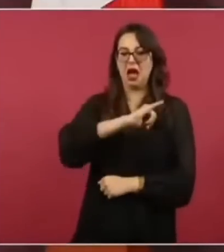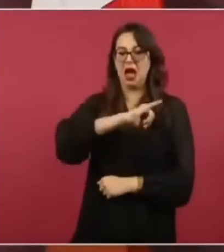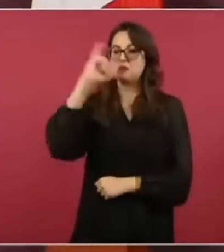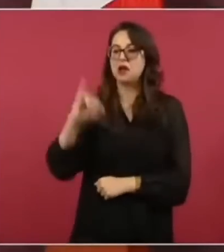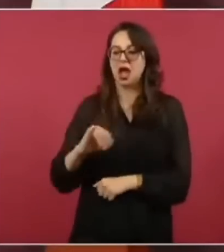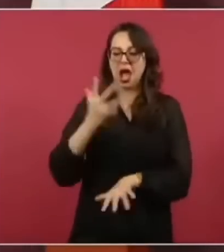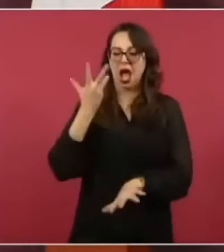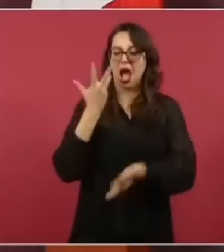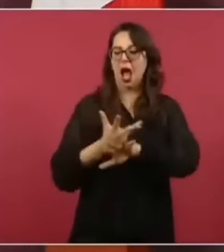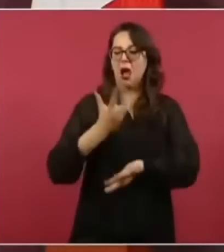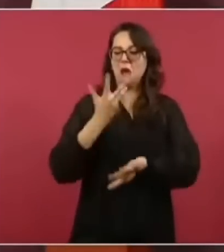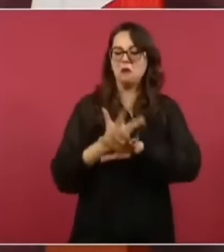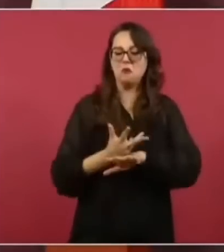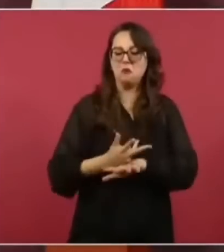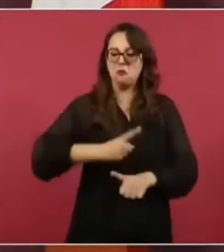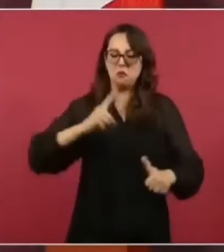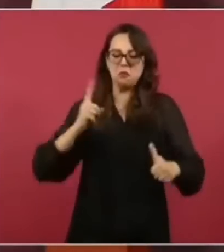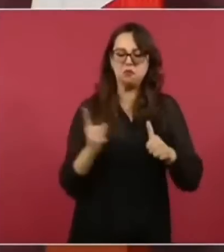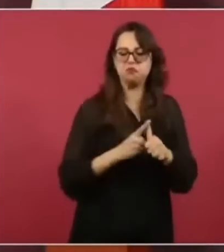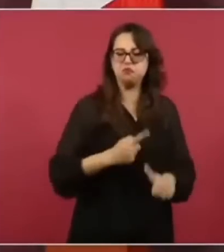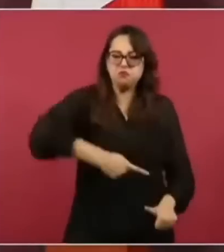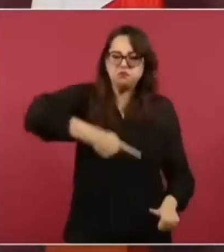América es primero.